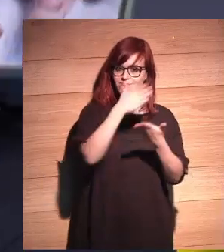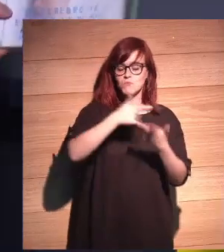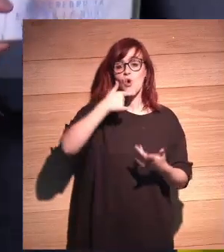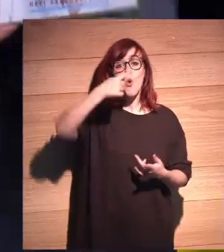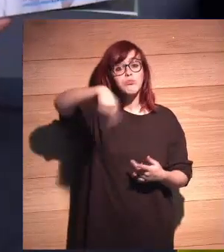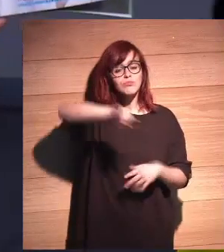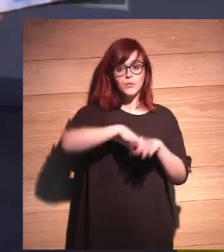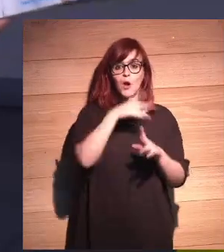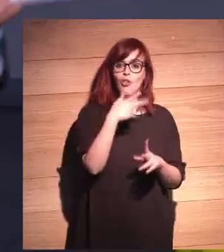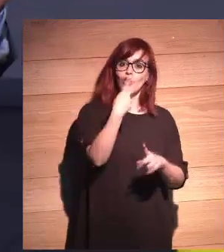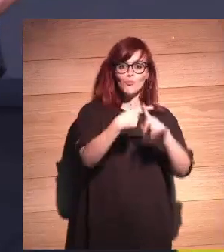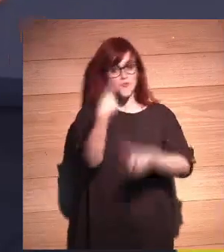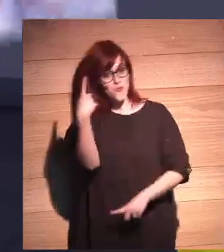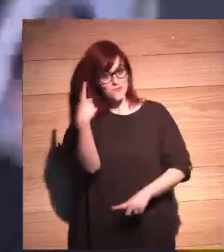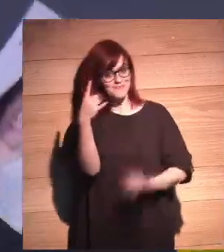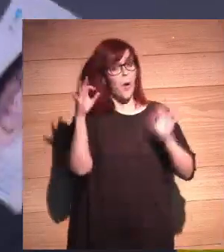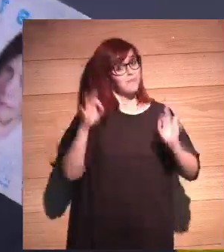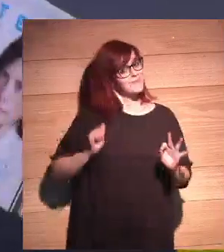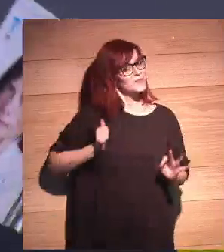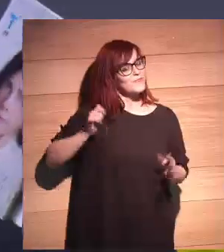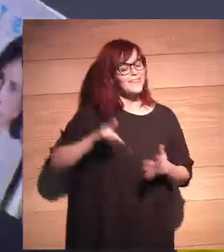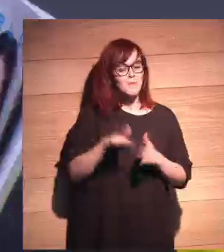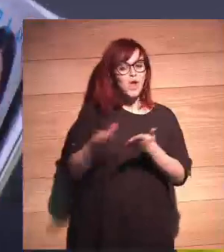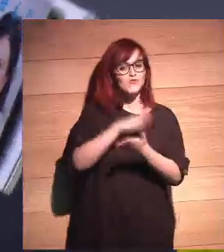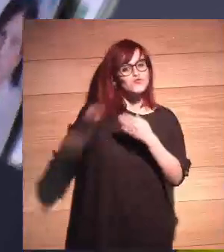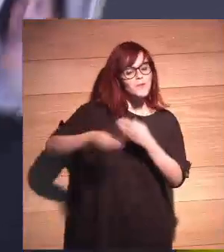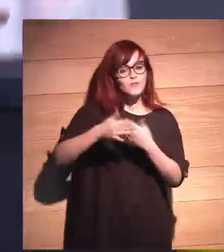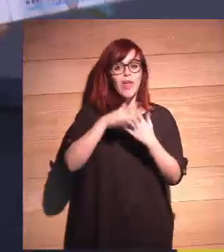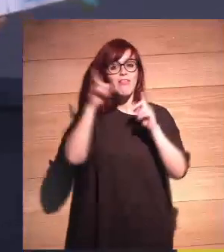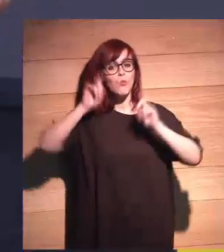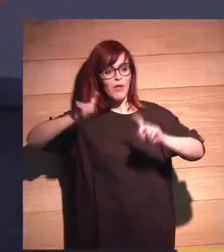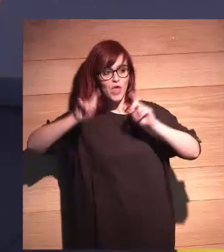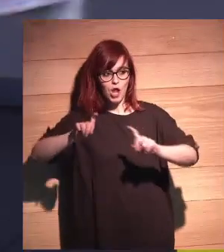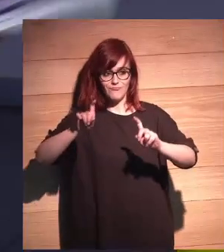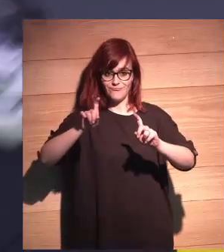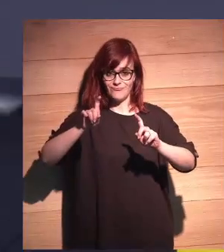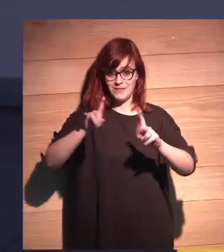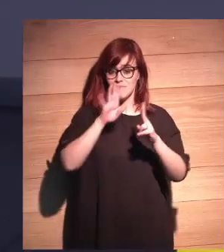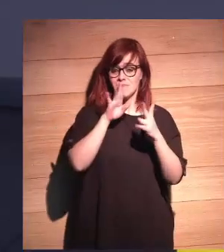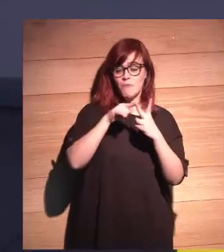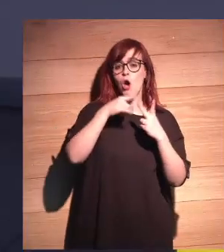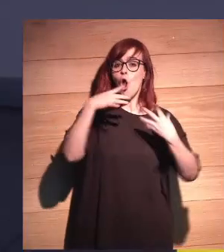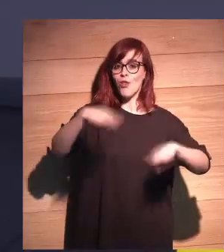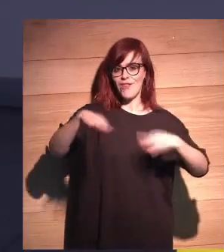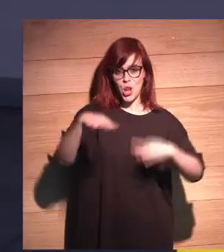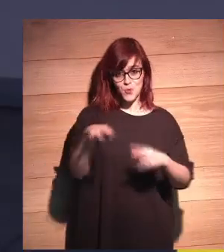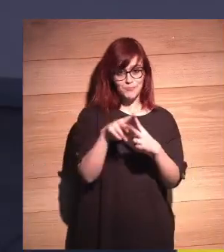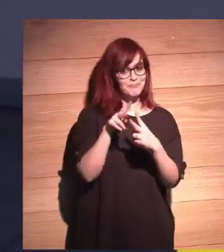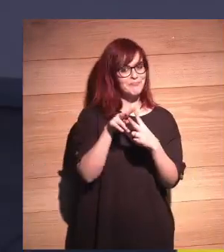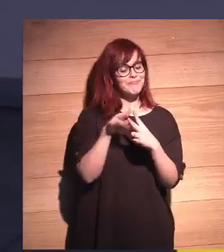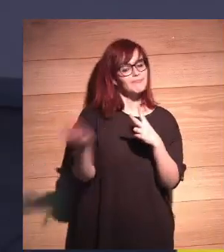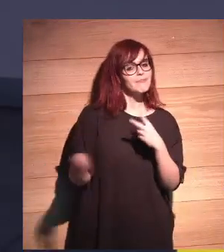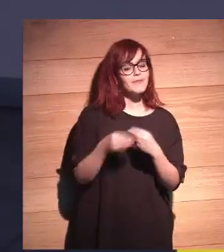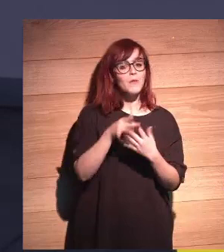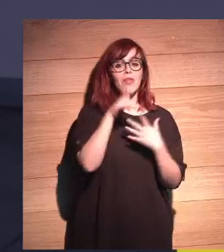van a llevar ustedes 2 por 1, el suplemento sobre educación, y el número ordinario.